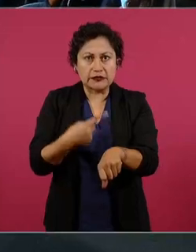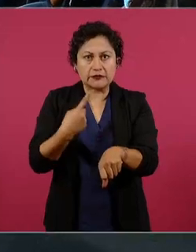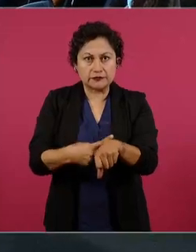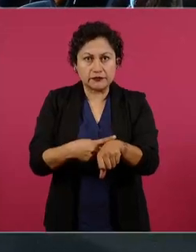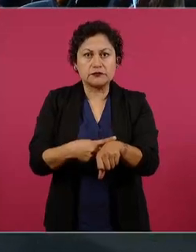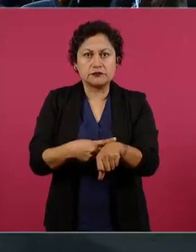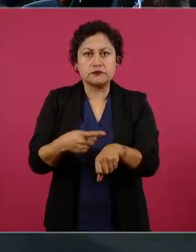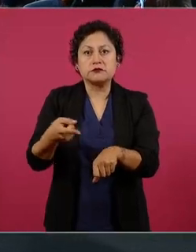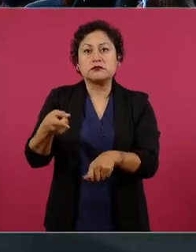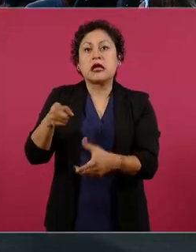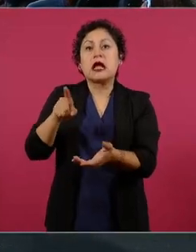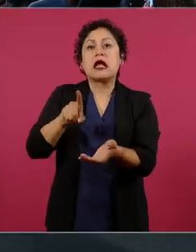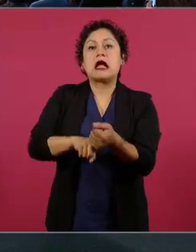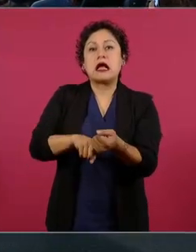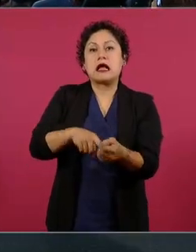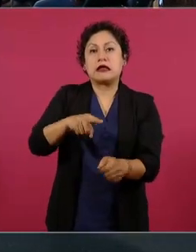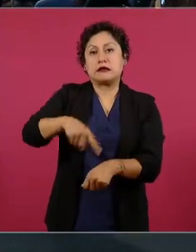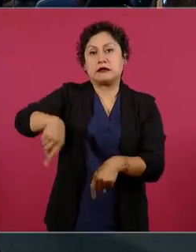pidiera perdón.